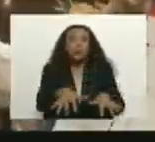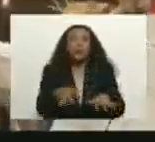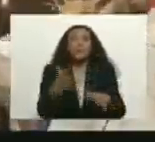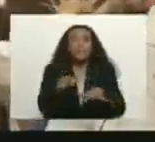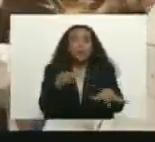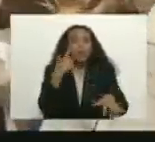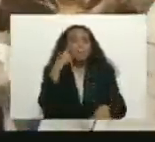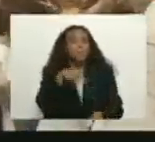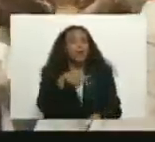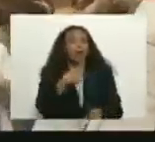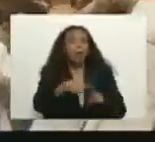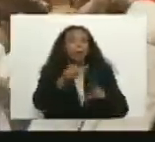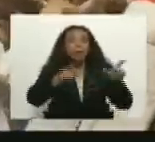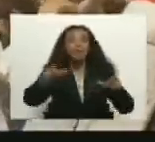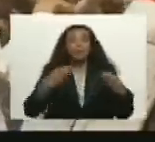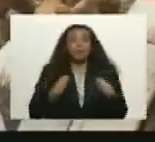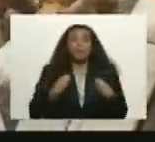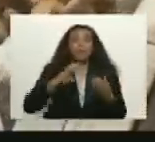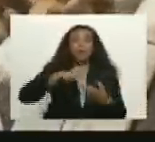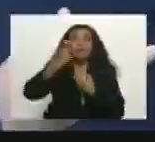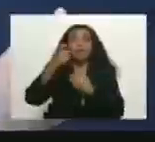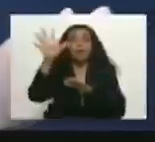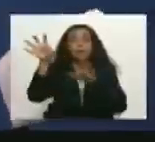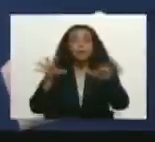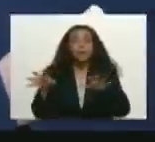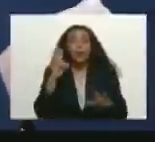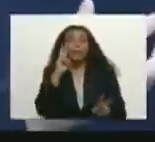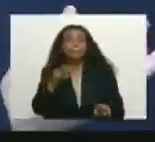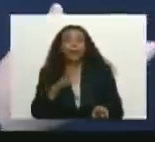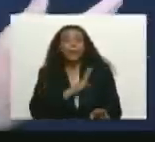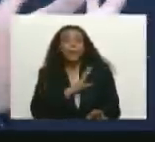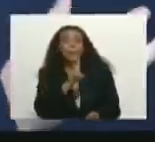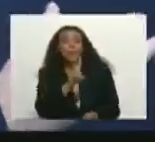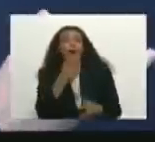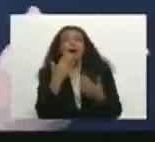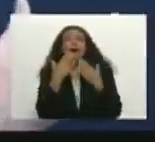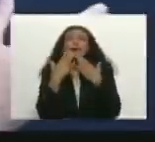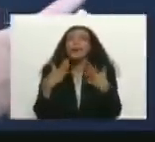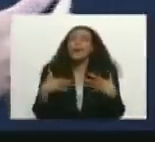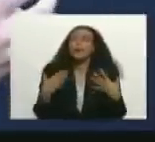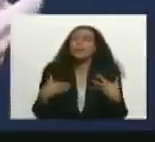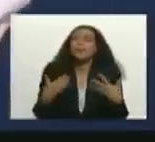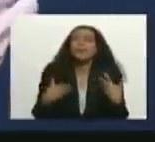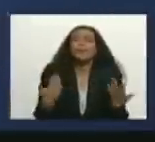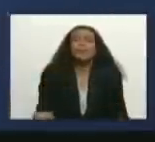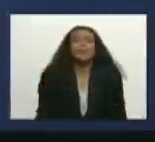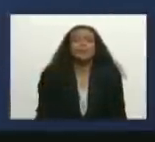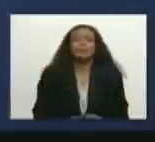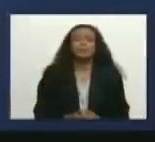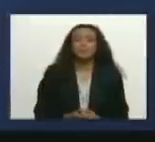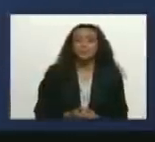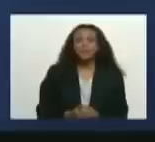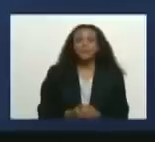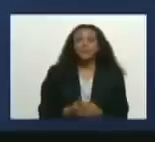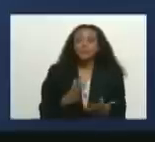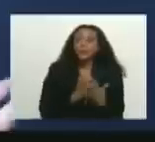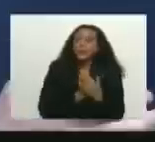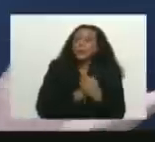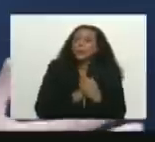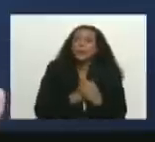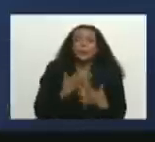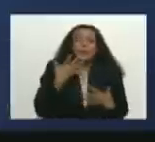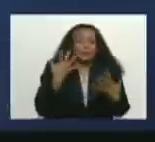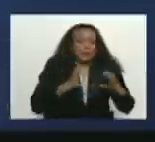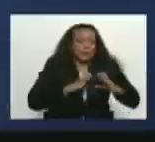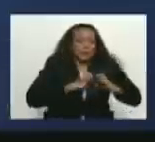estar aquí, pues la emoción era ver a ellos contentos, felices y con el corazón lleno de orgullo